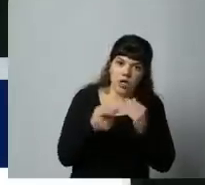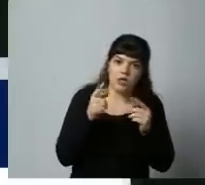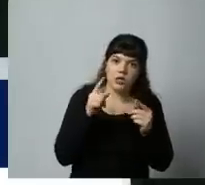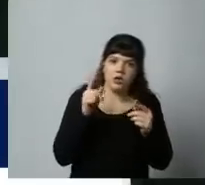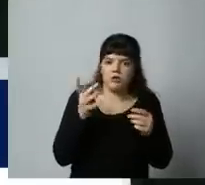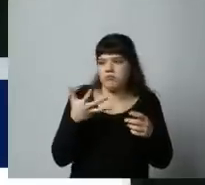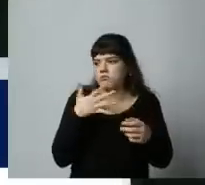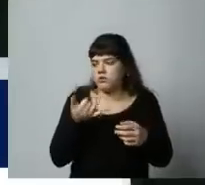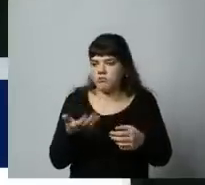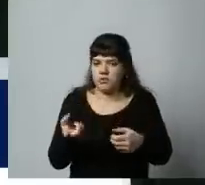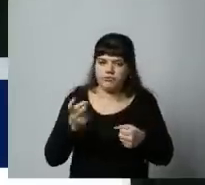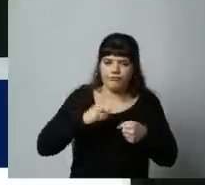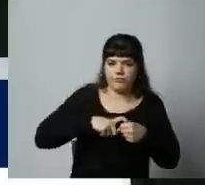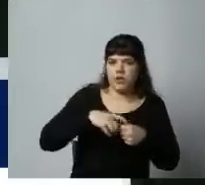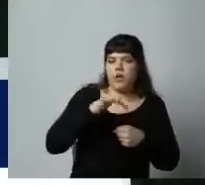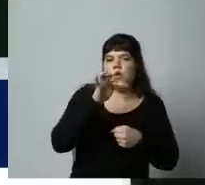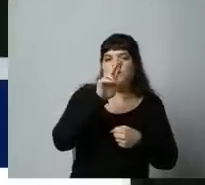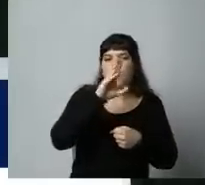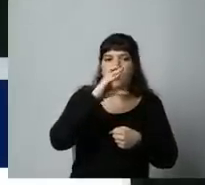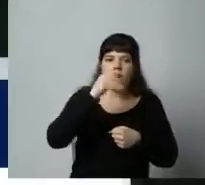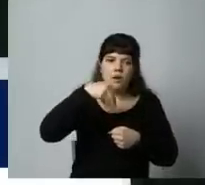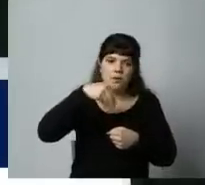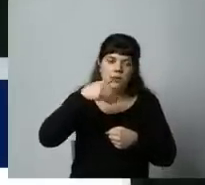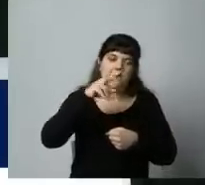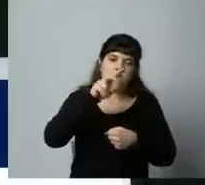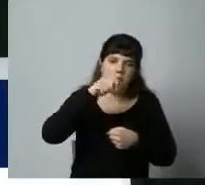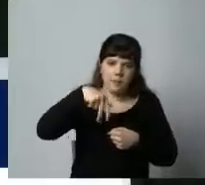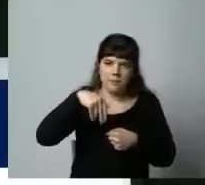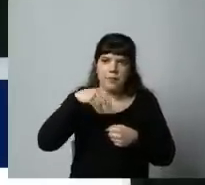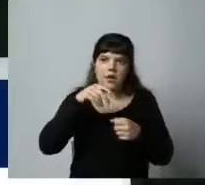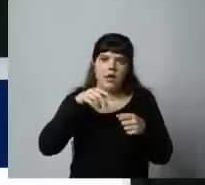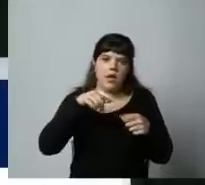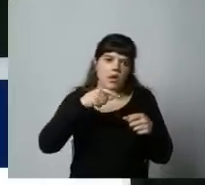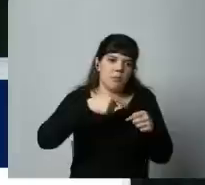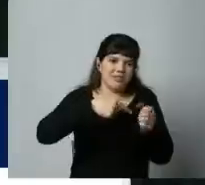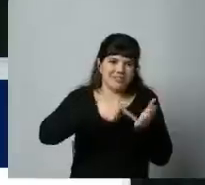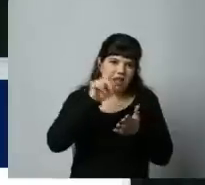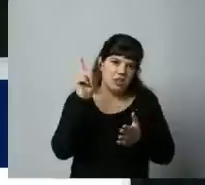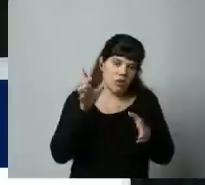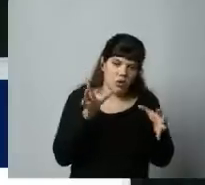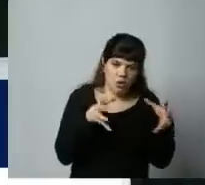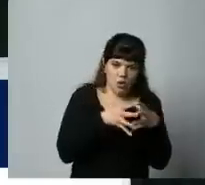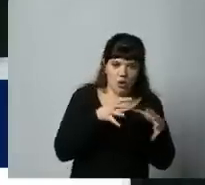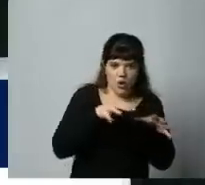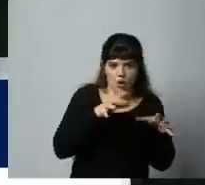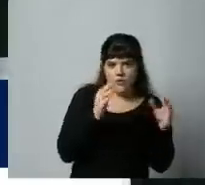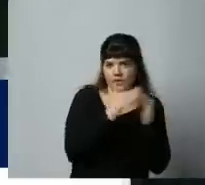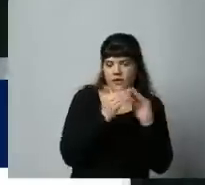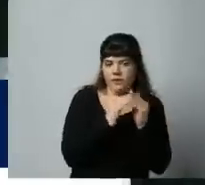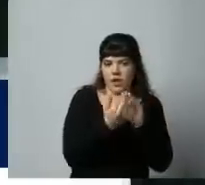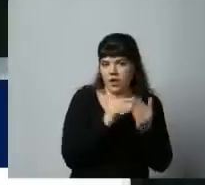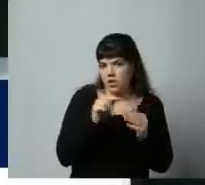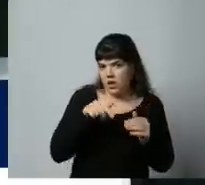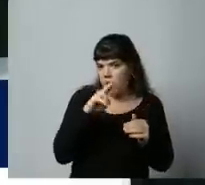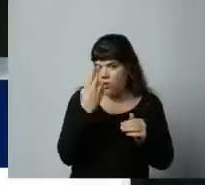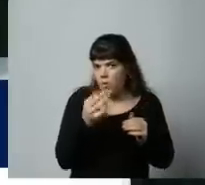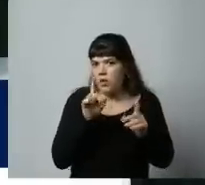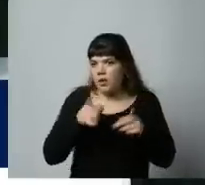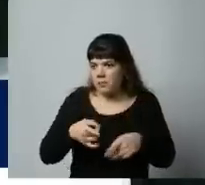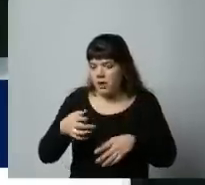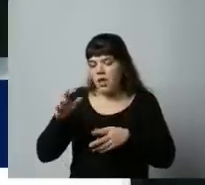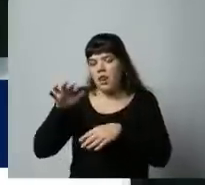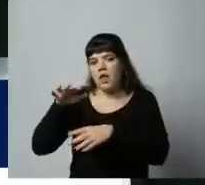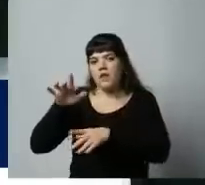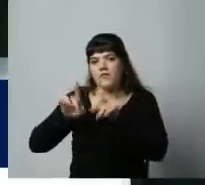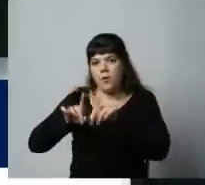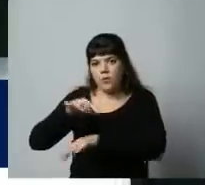convenio con fucan con el centro cooperativista del Uruguay con la Facultad de arquitectura con la comisión de vecinos